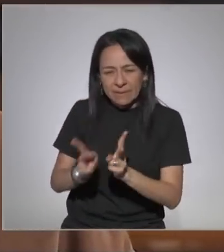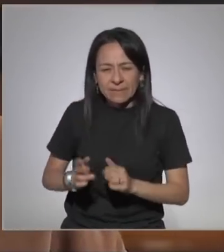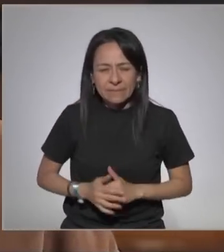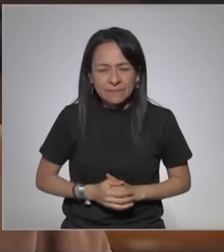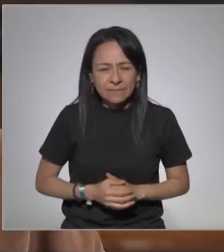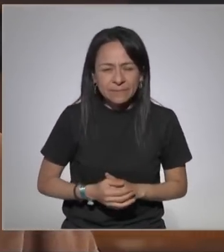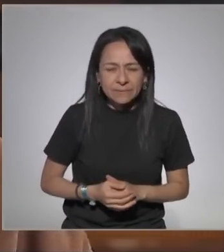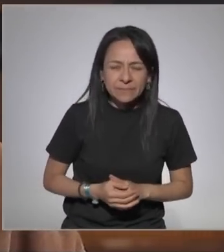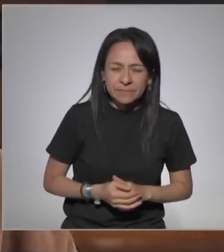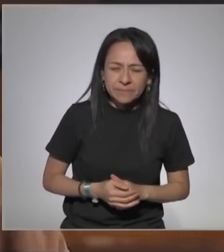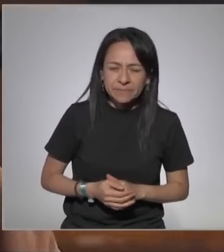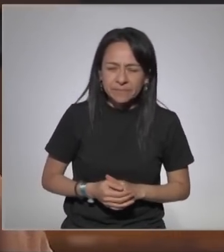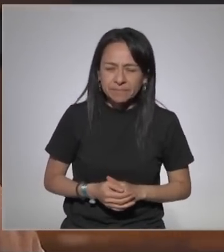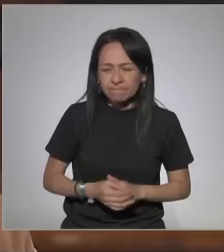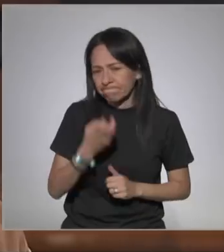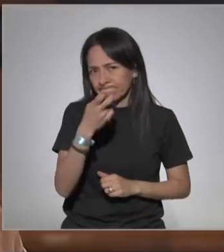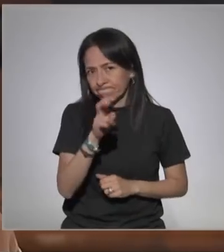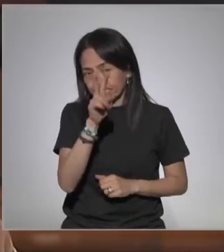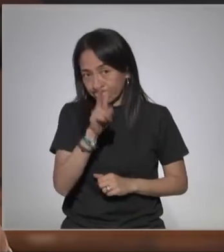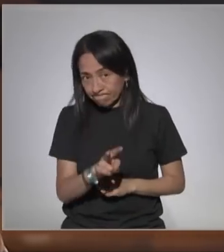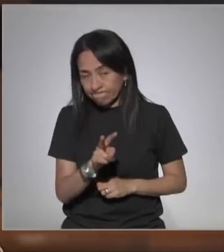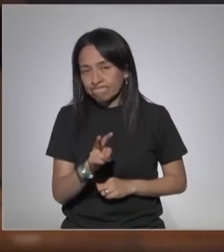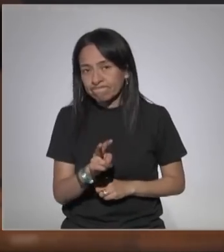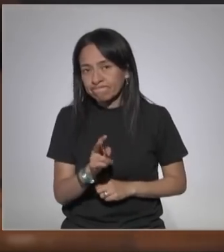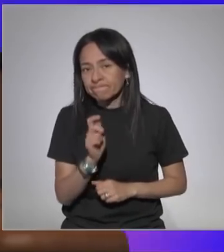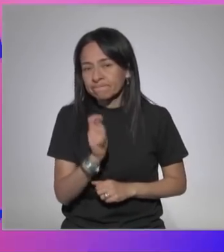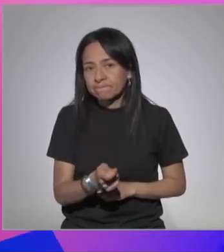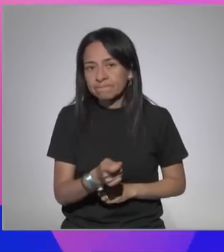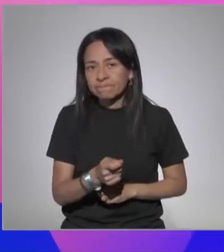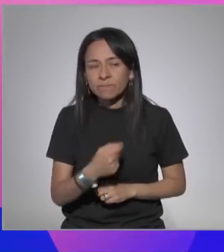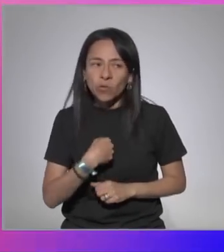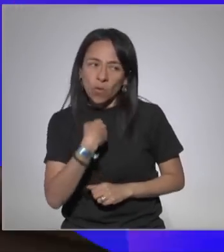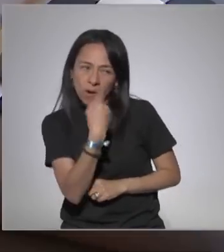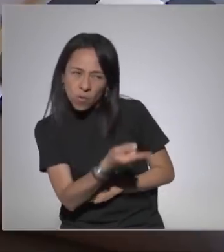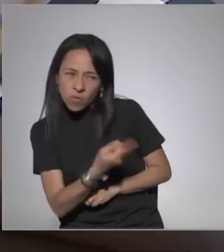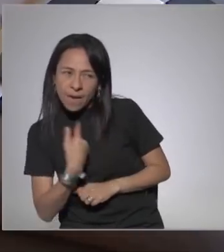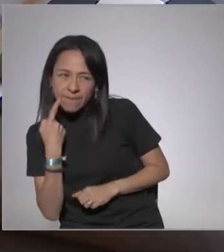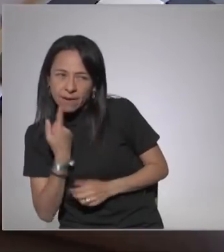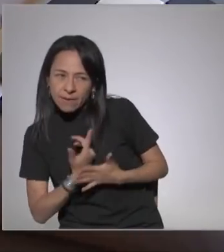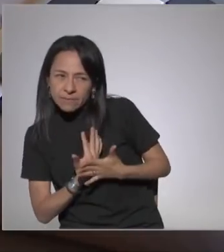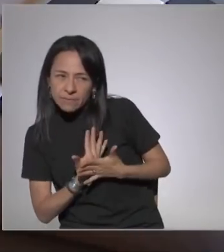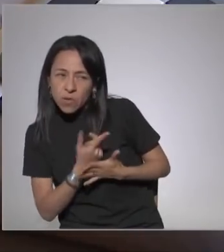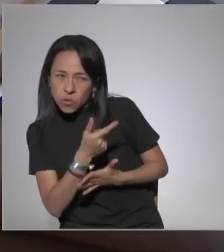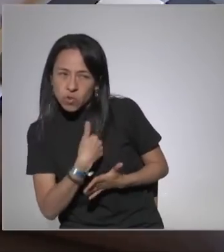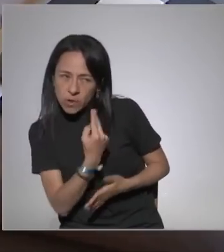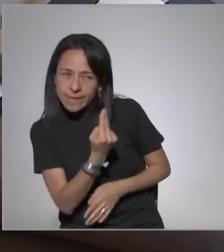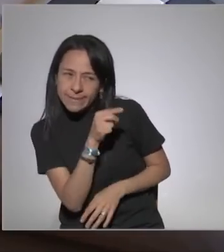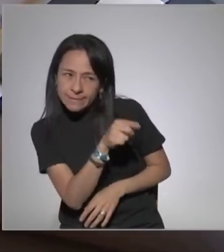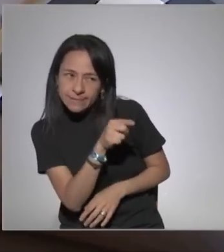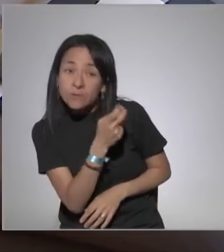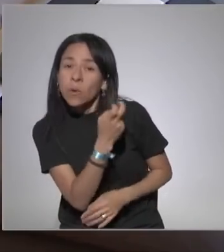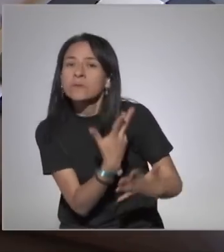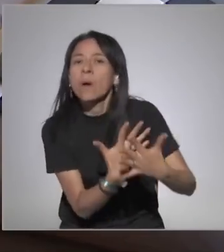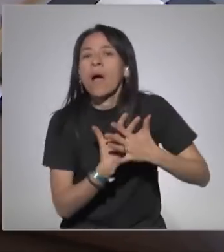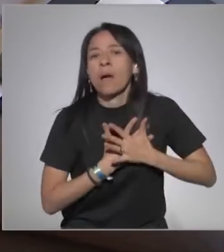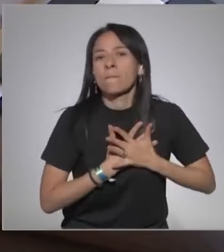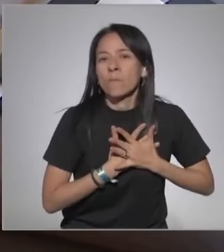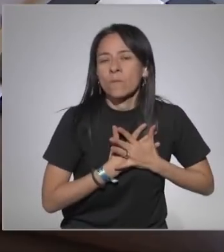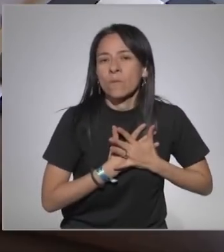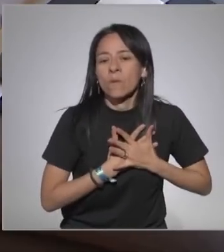Básicamente, uno ama lo que espera del otro, lo que necesita del otro. Y bueno, esto